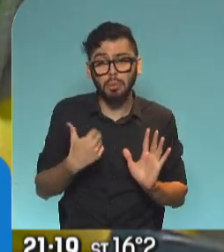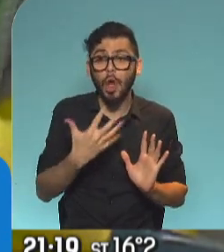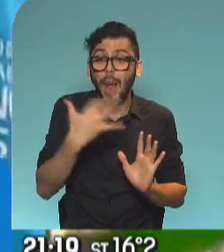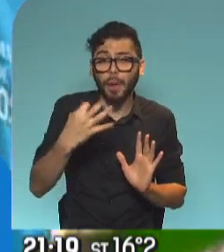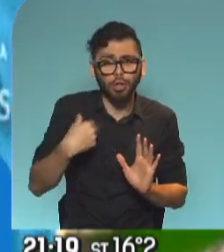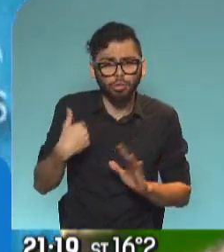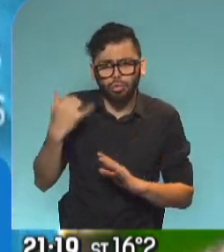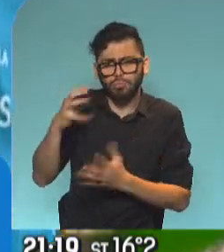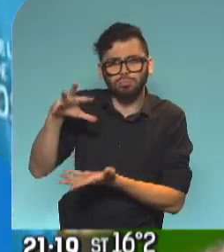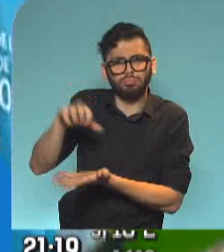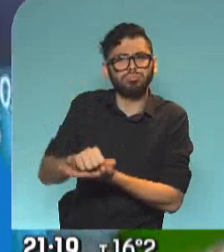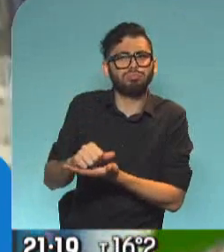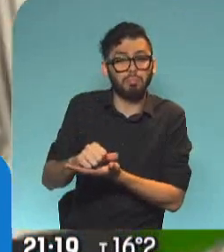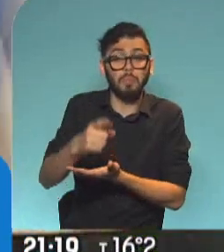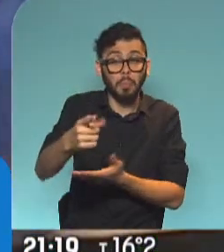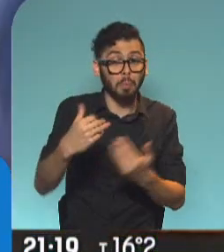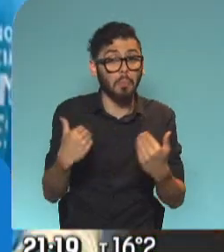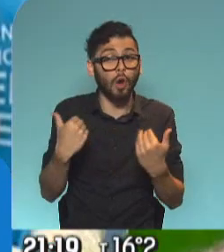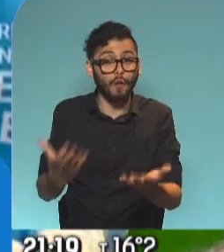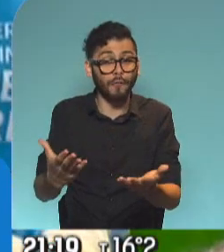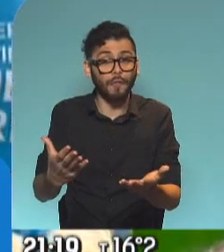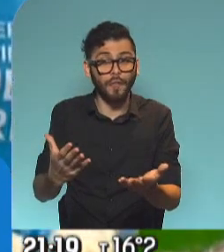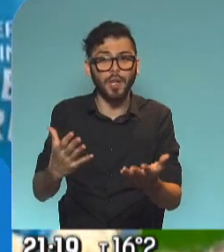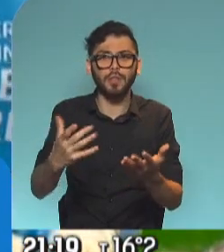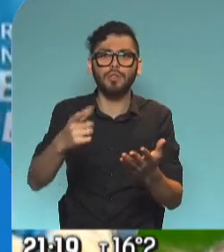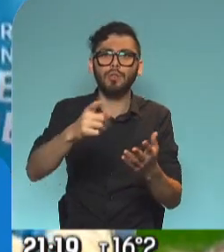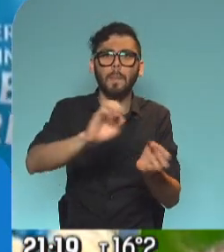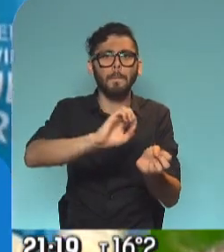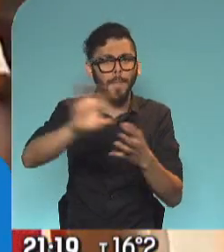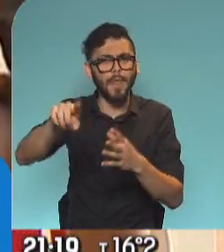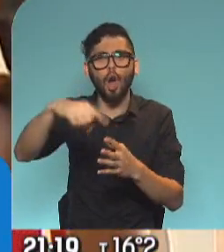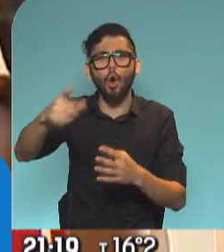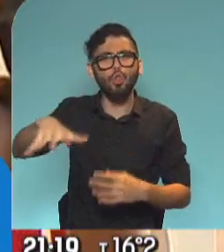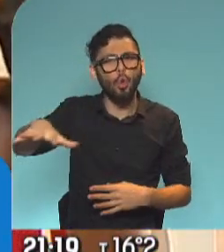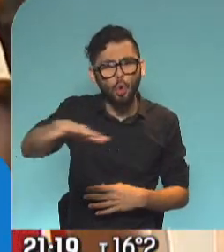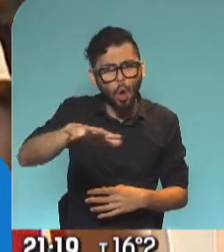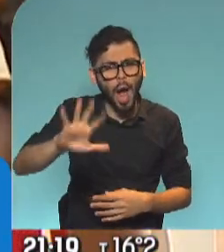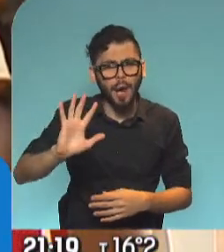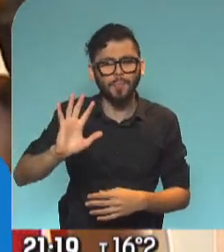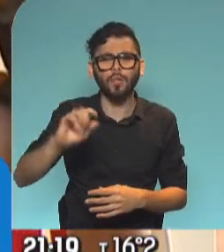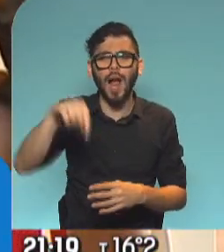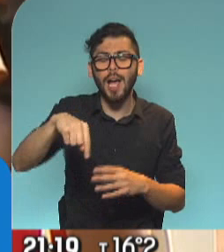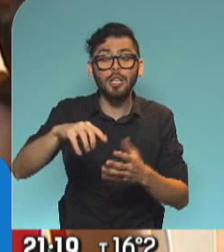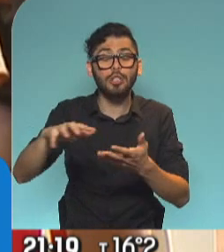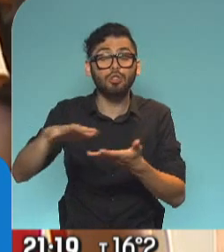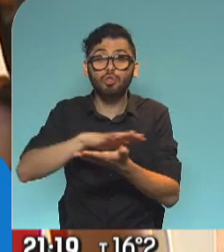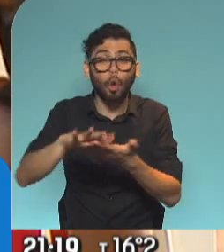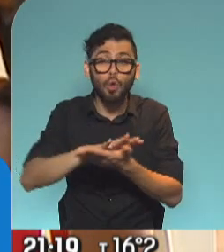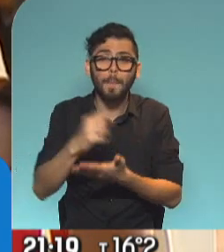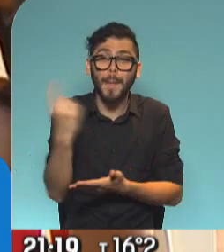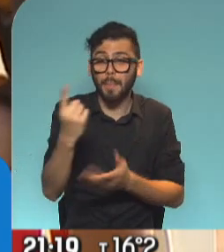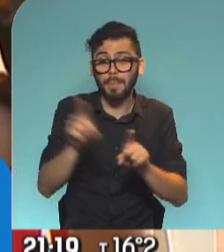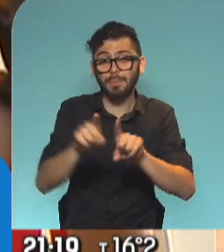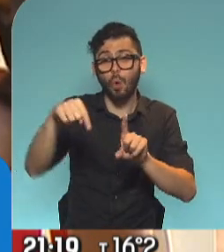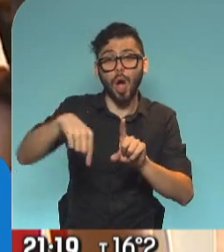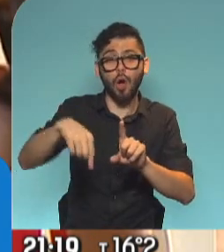toma y bueno, ellos me ofrecieron que nos iban a reubicar, que por el momento la solución inmediata era hacerme lo que me están